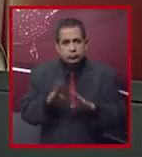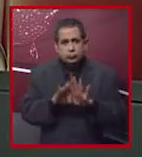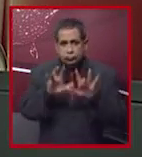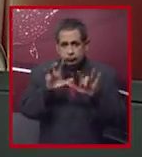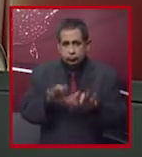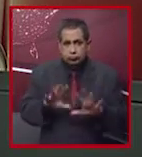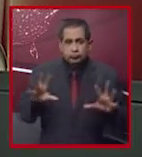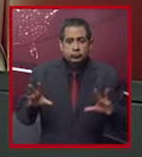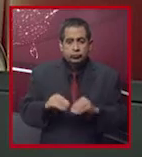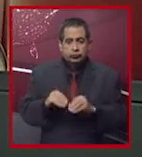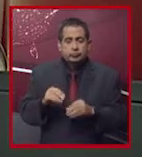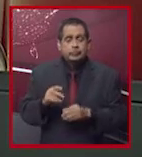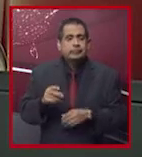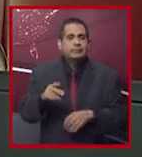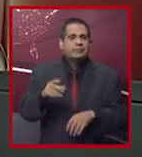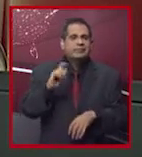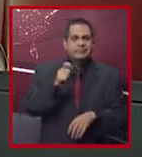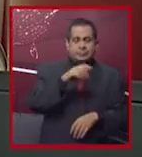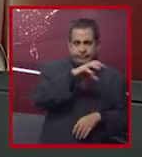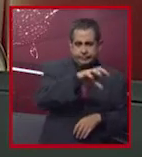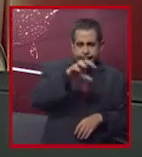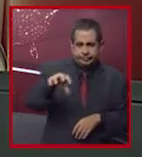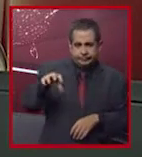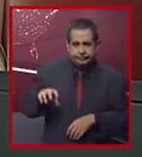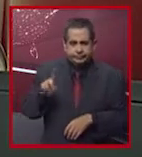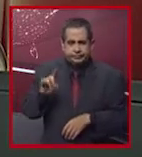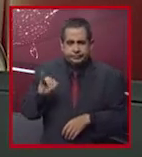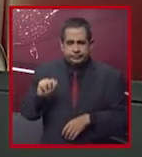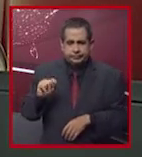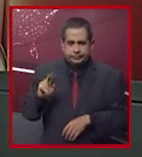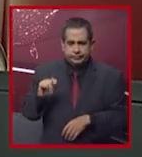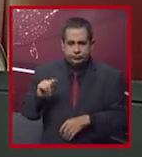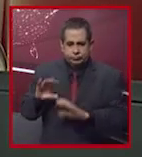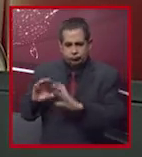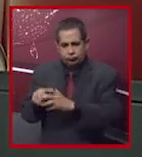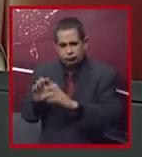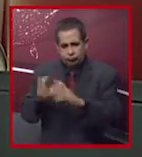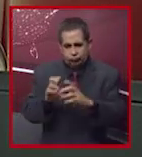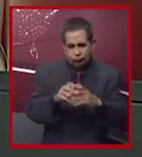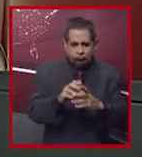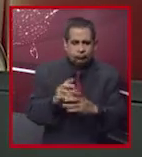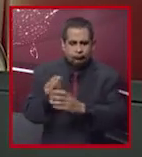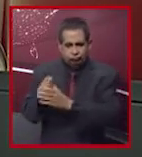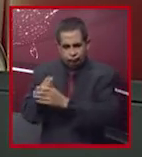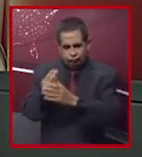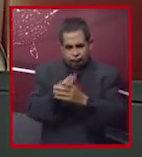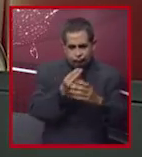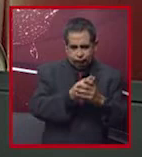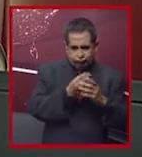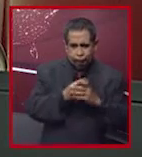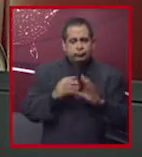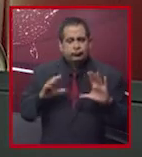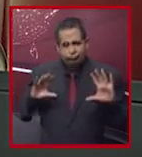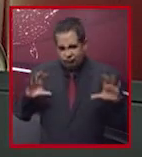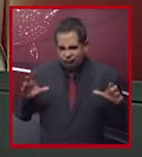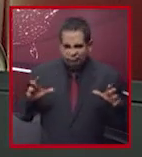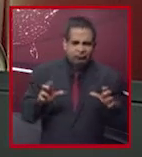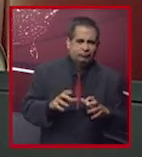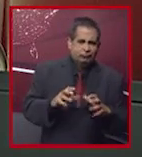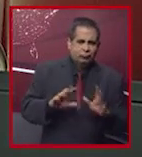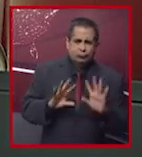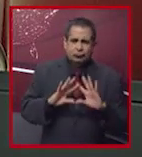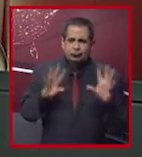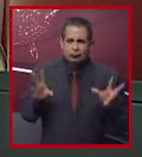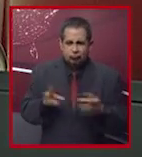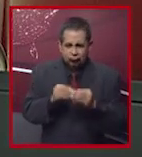Cómputos distritales, esto es importante decir, cómputos distritales. Conocimos los resultados del programa de resultados preliminares, pero estos ya son los cómputos